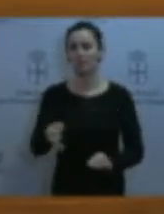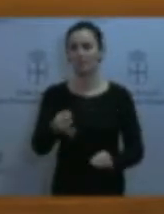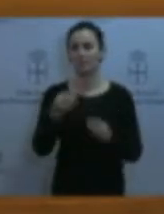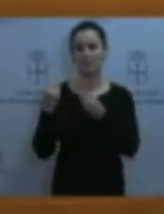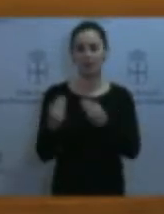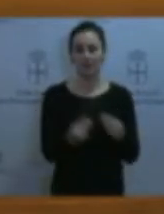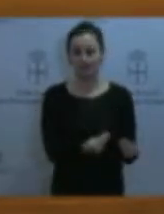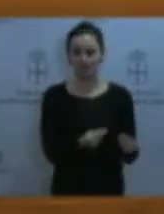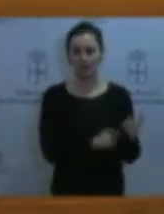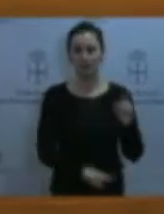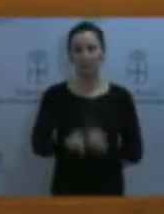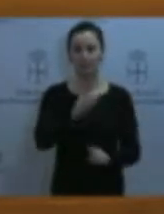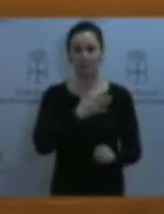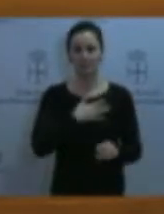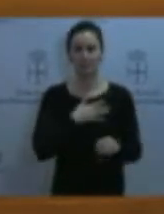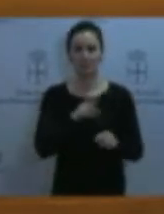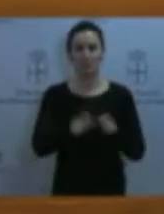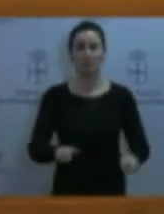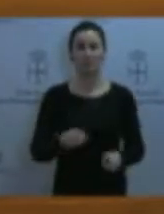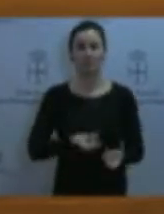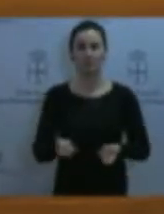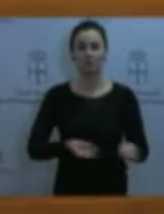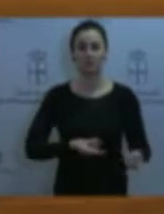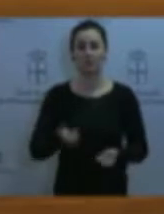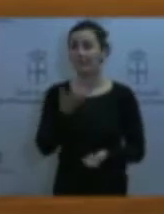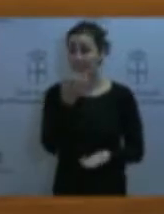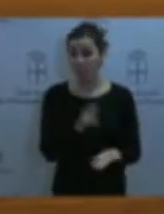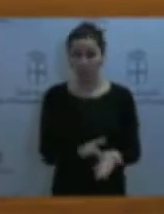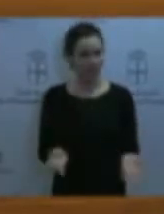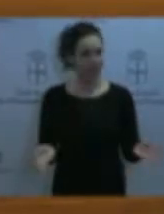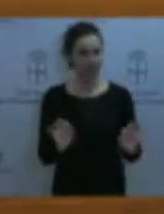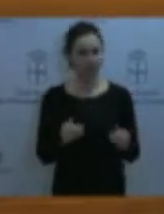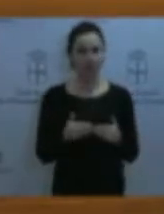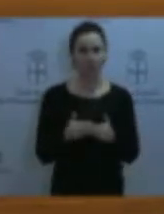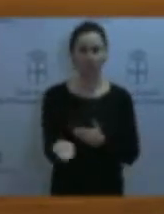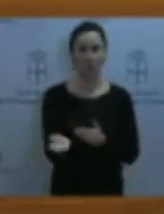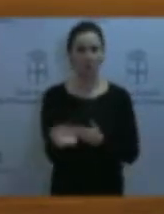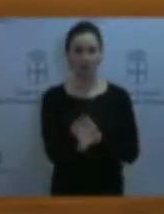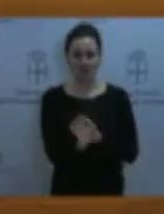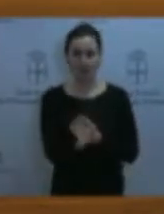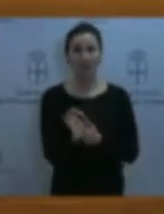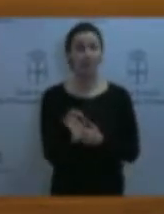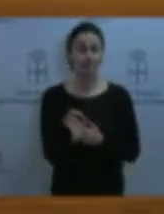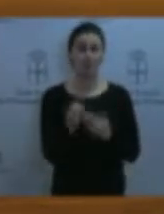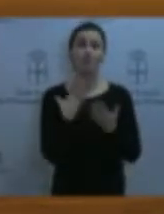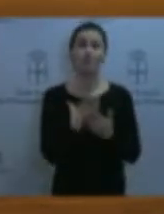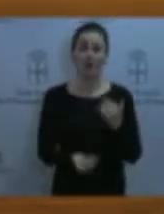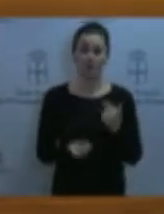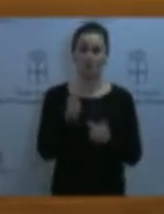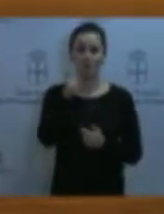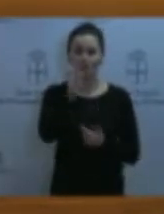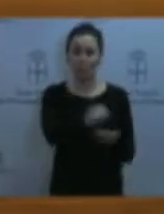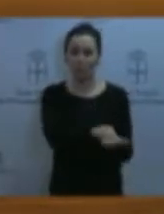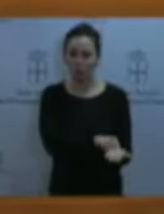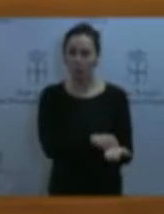despoblamiento. De no hacerlo, seguirá sin tener futuro nuestros pueblos. El resumen de esta ley, pues hablaríamos de que, bueno,